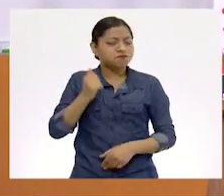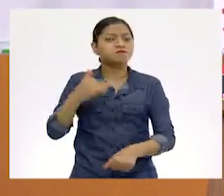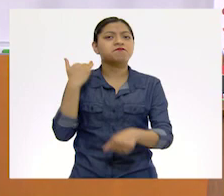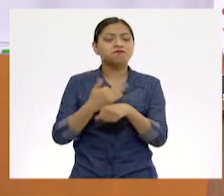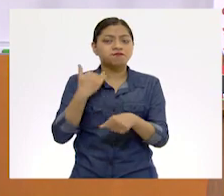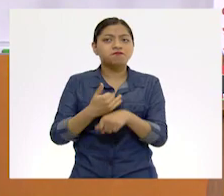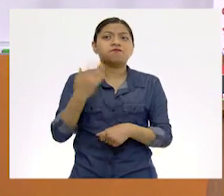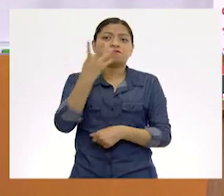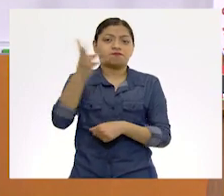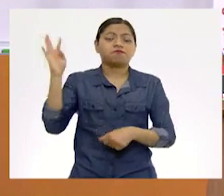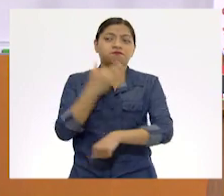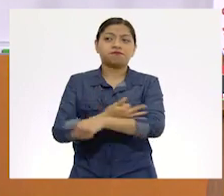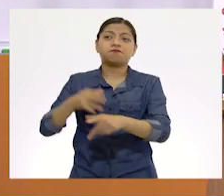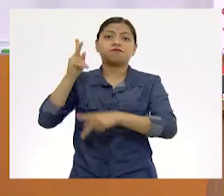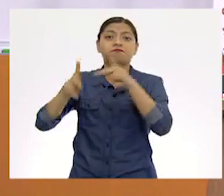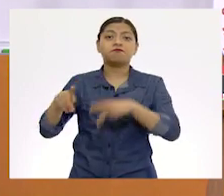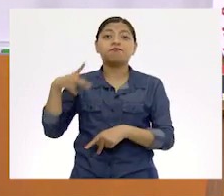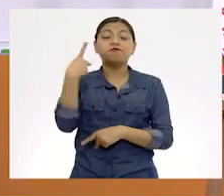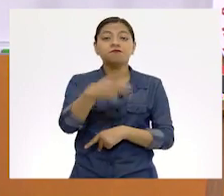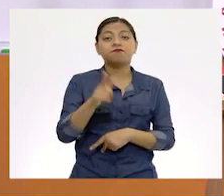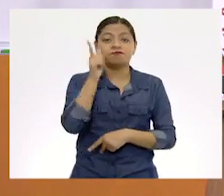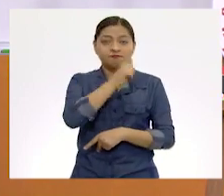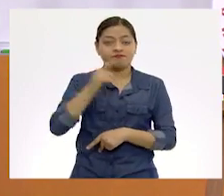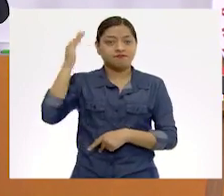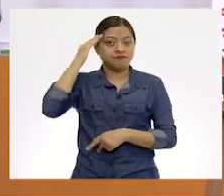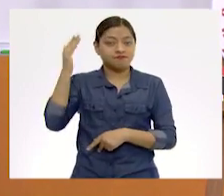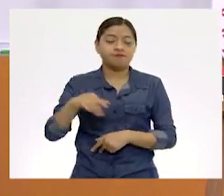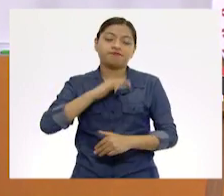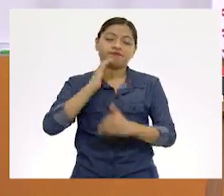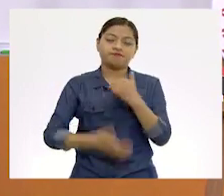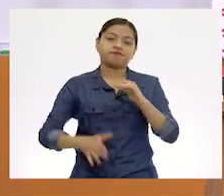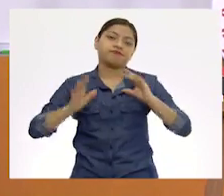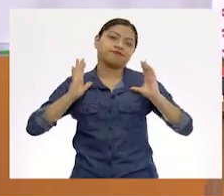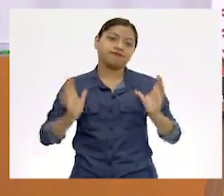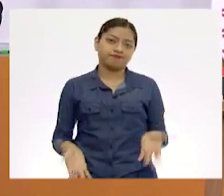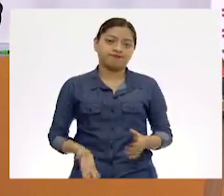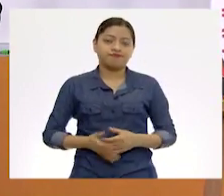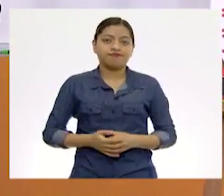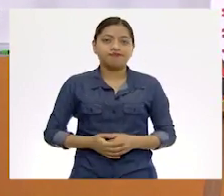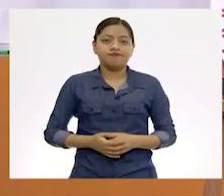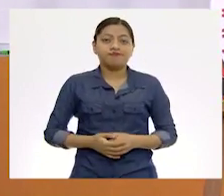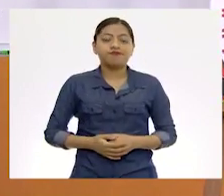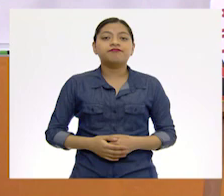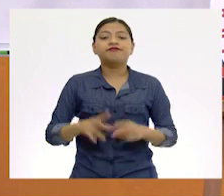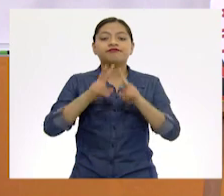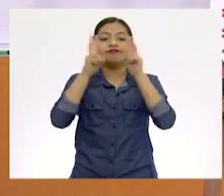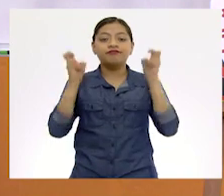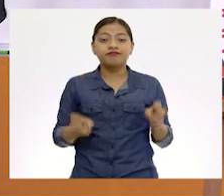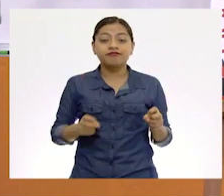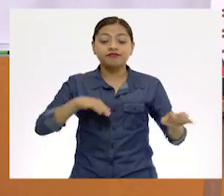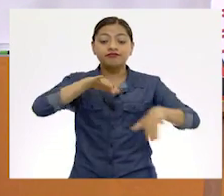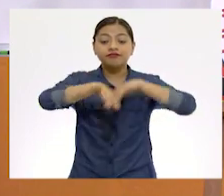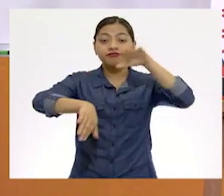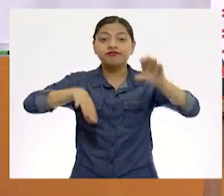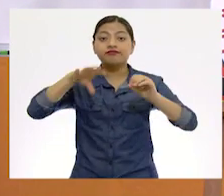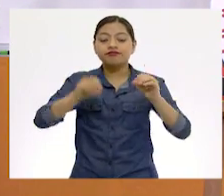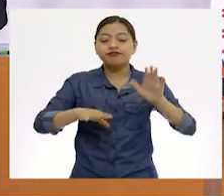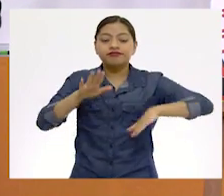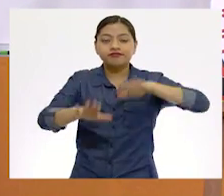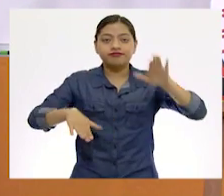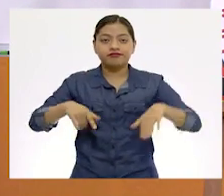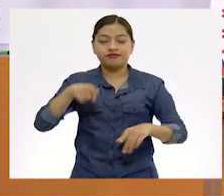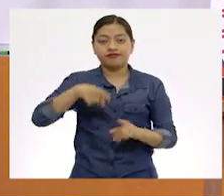practicarla y platiquen con su familia en su lengua materna. Por hoy hemos terminado con Nadan o Reptan en la asignatura